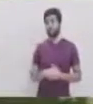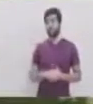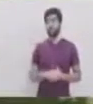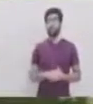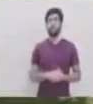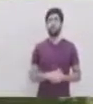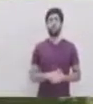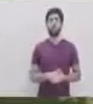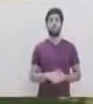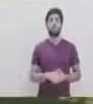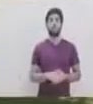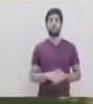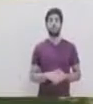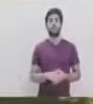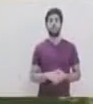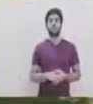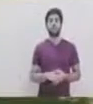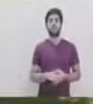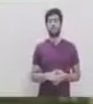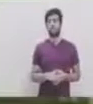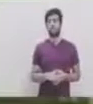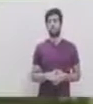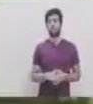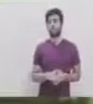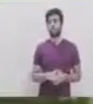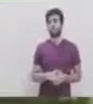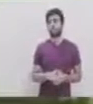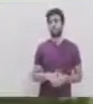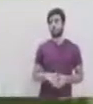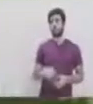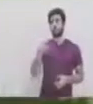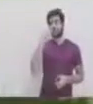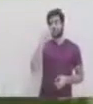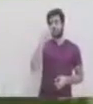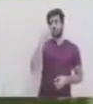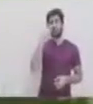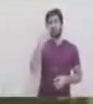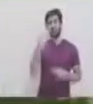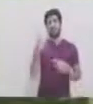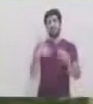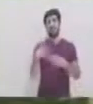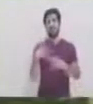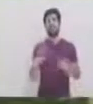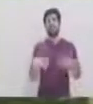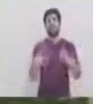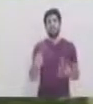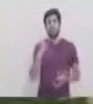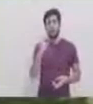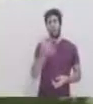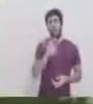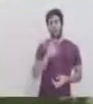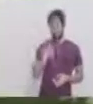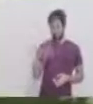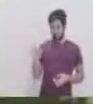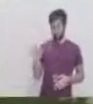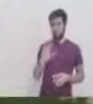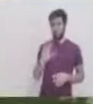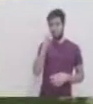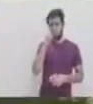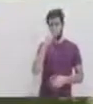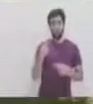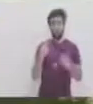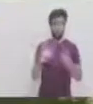mí y la llevo al medio de mi pecho, mi palma dominante de la mano derecha. Tía, la seña de tía se deletrea, si lo